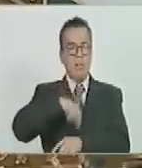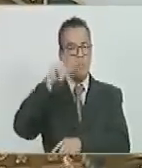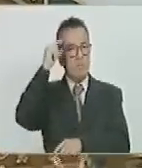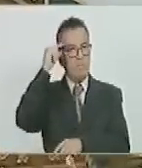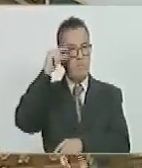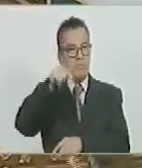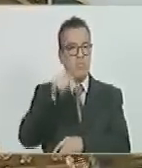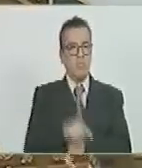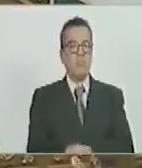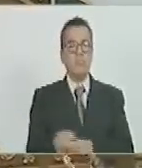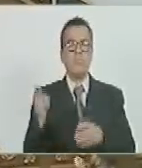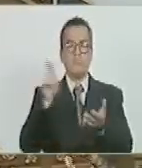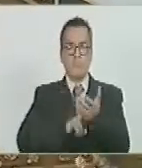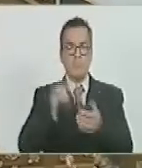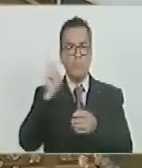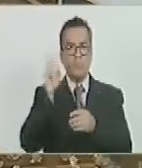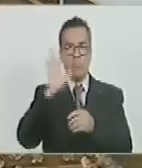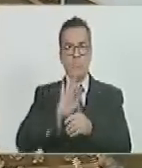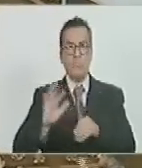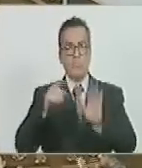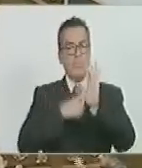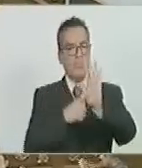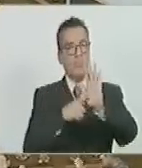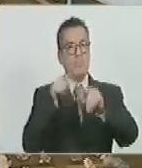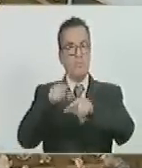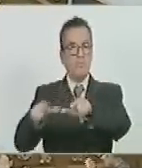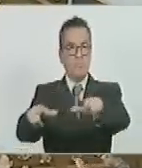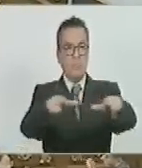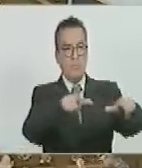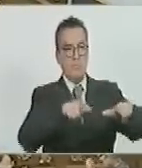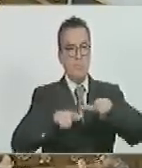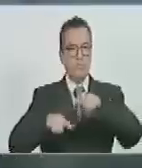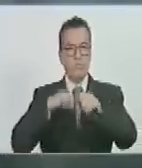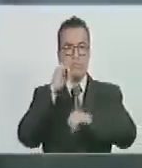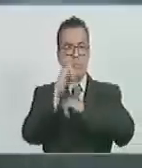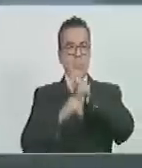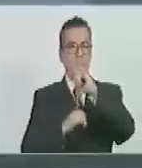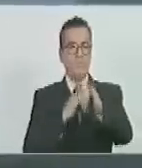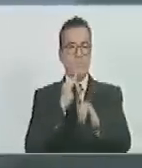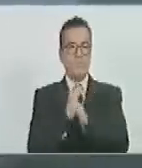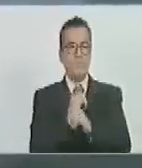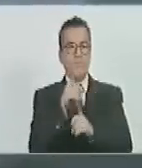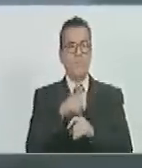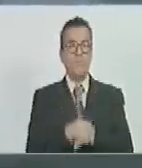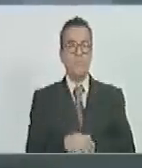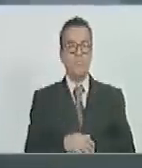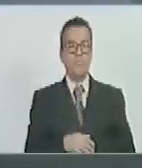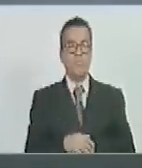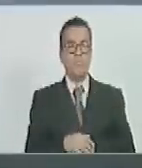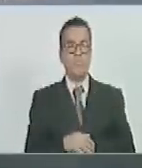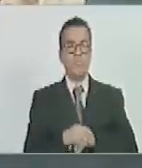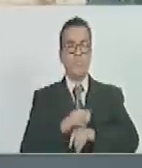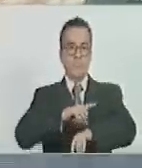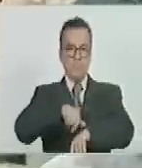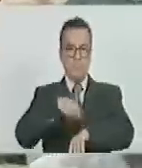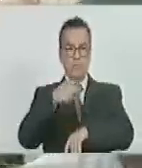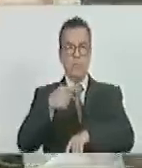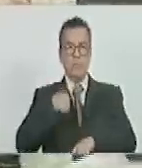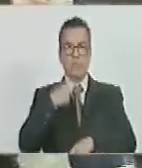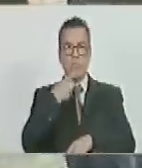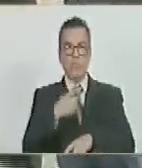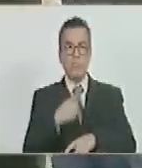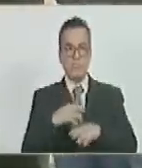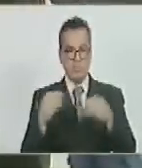día, nuevamente, Venezuela está presente en el escenario internacional. Hace rato mencionaba